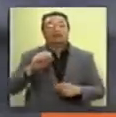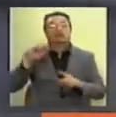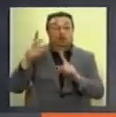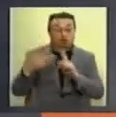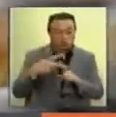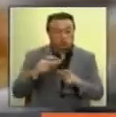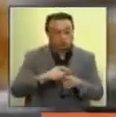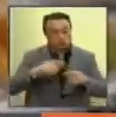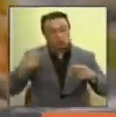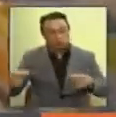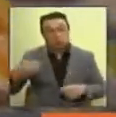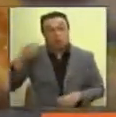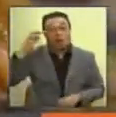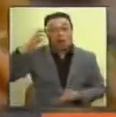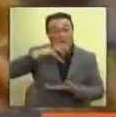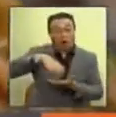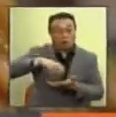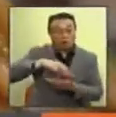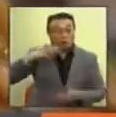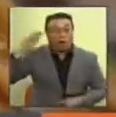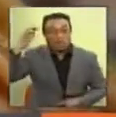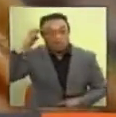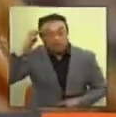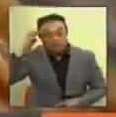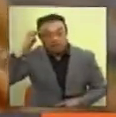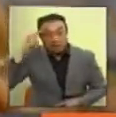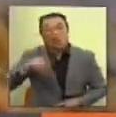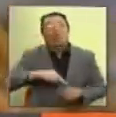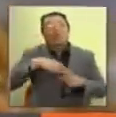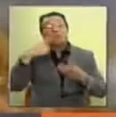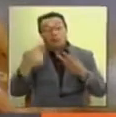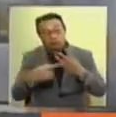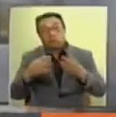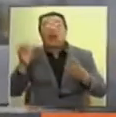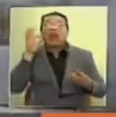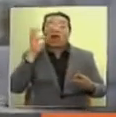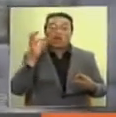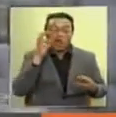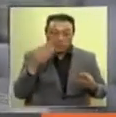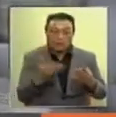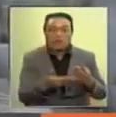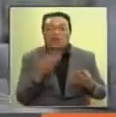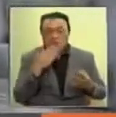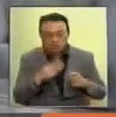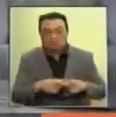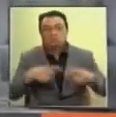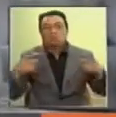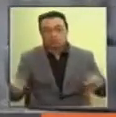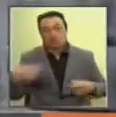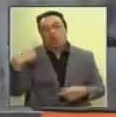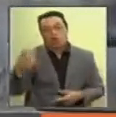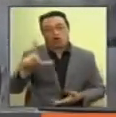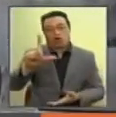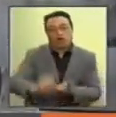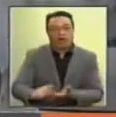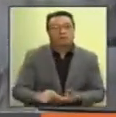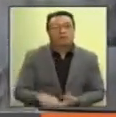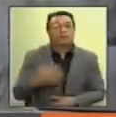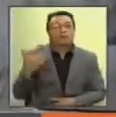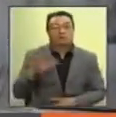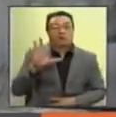segunda sucursal en Providencia y dos años después otra en Las Condes. Atendíamos